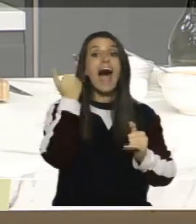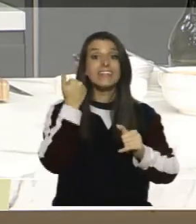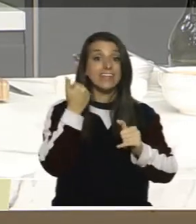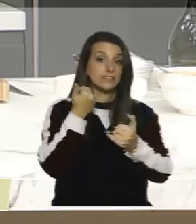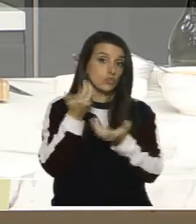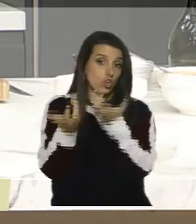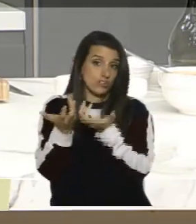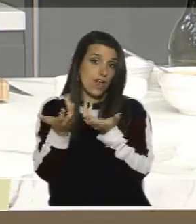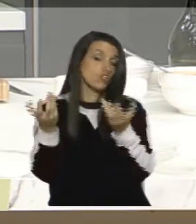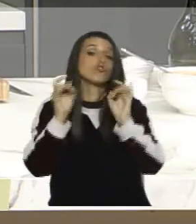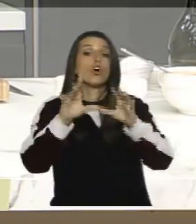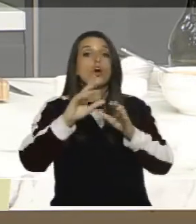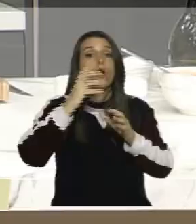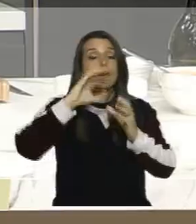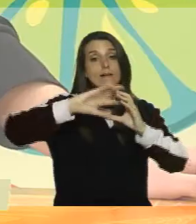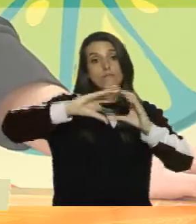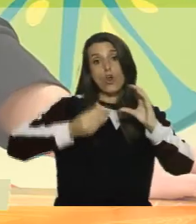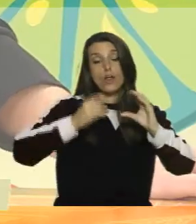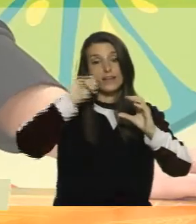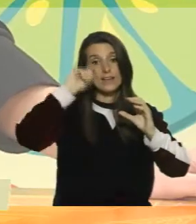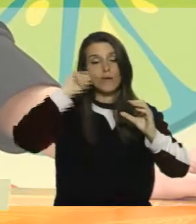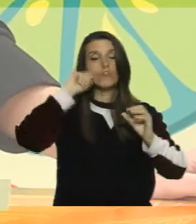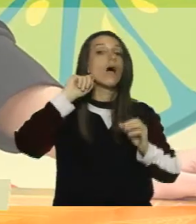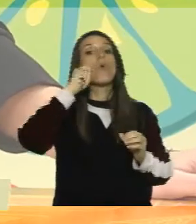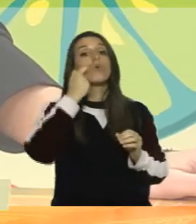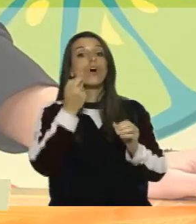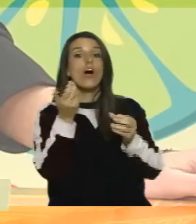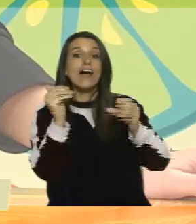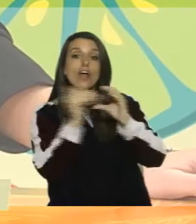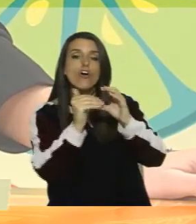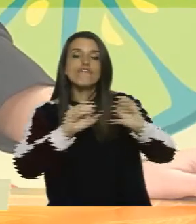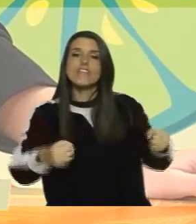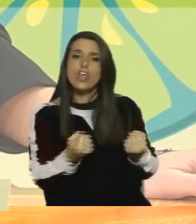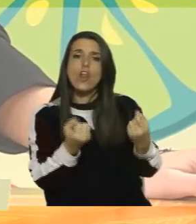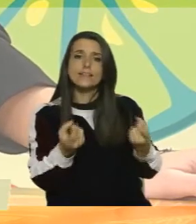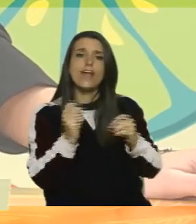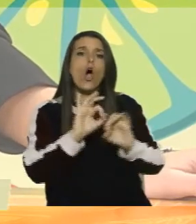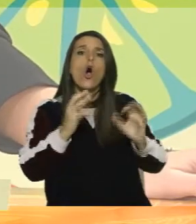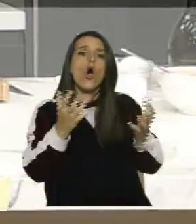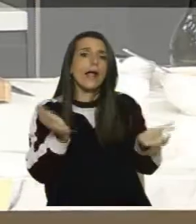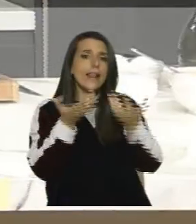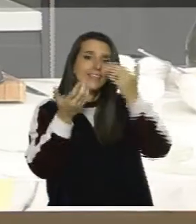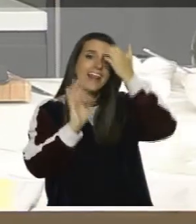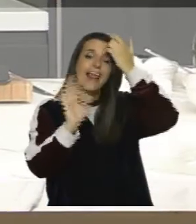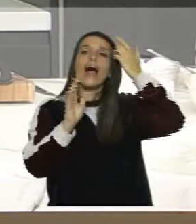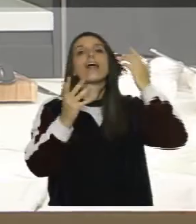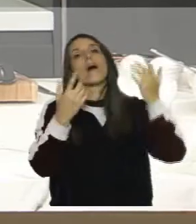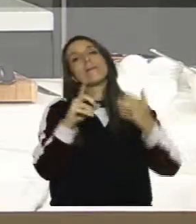el morrón. Y ya estamos. Y es bueno que el relleno para cuando armemos la lasaña esté frío, ¿o no? No va a pasar nada con la masa,